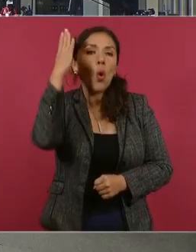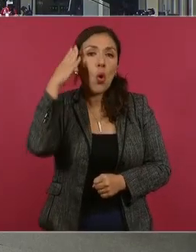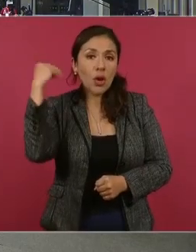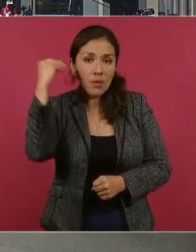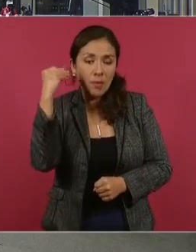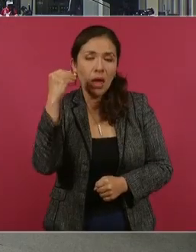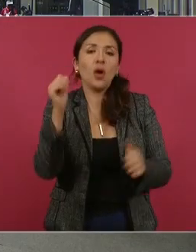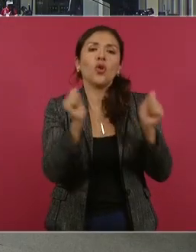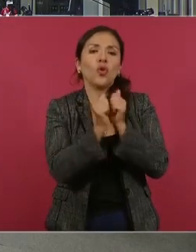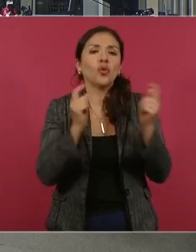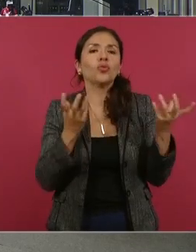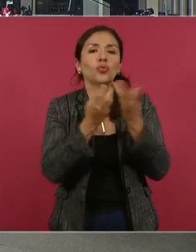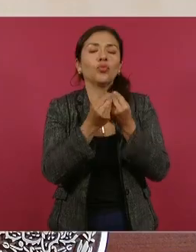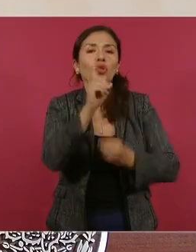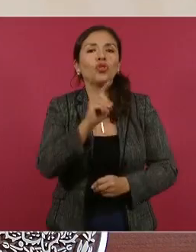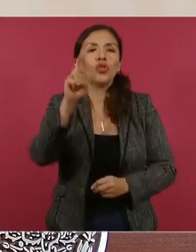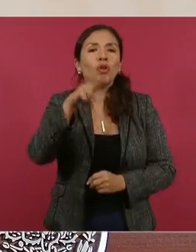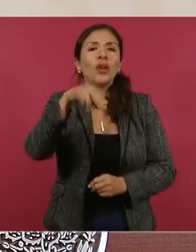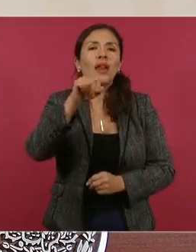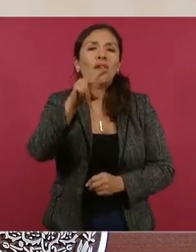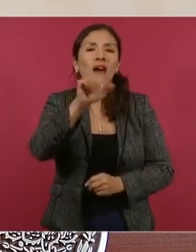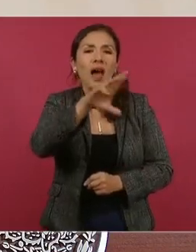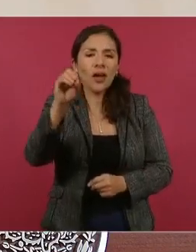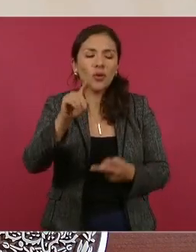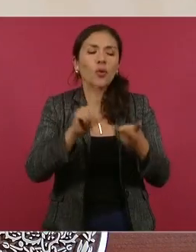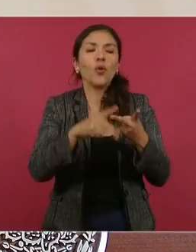con Enrique Alfaro,